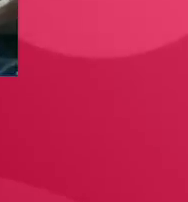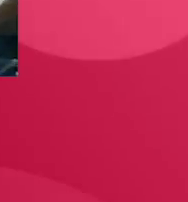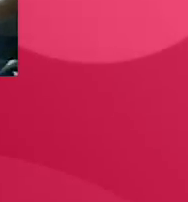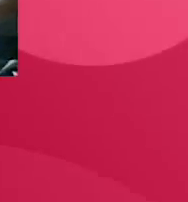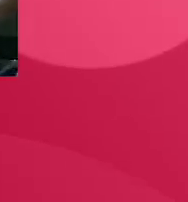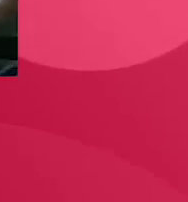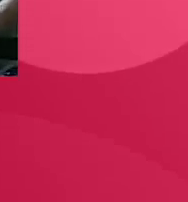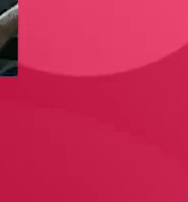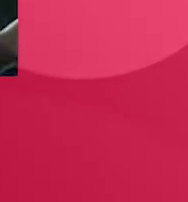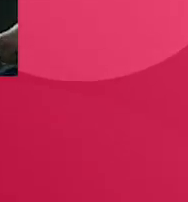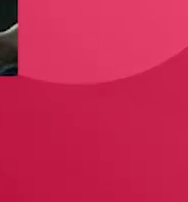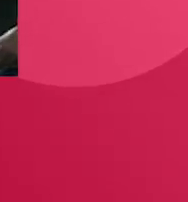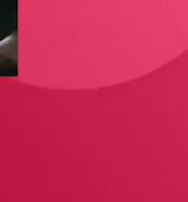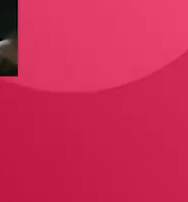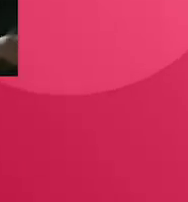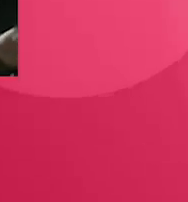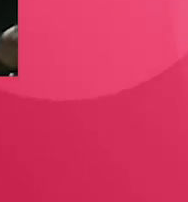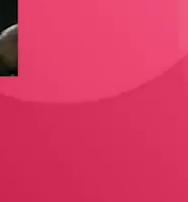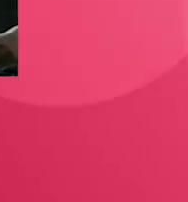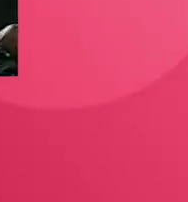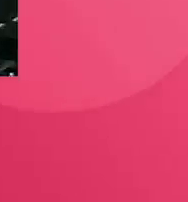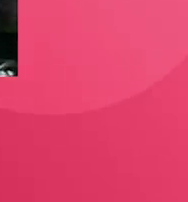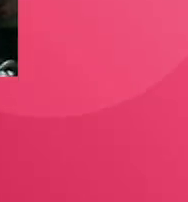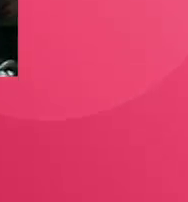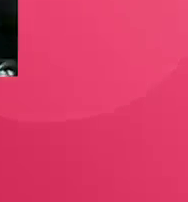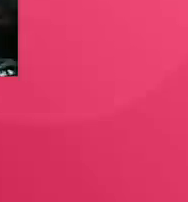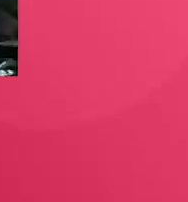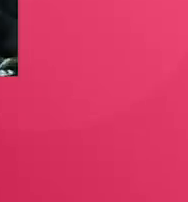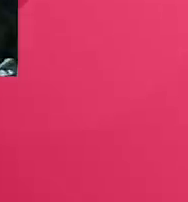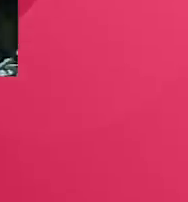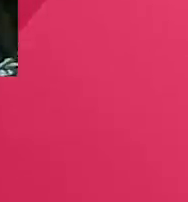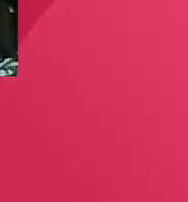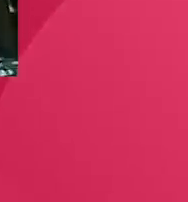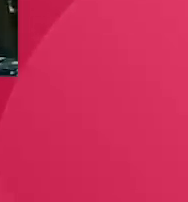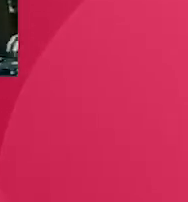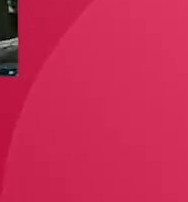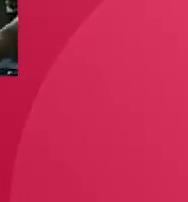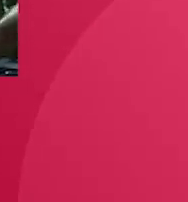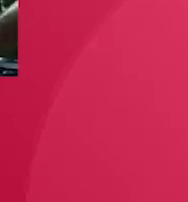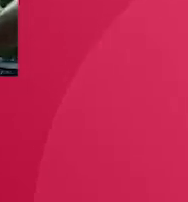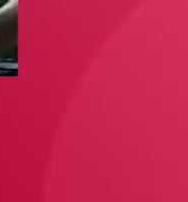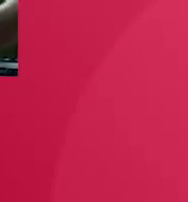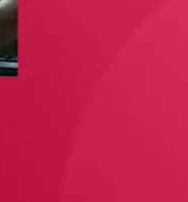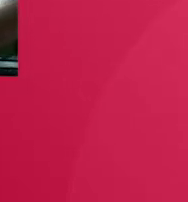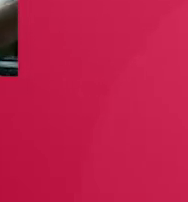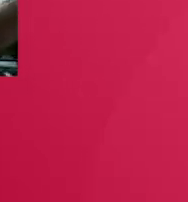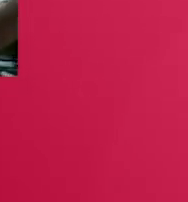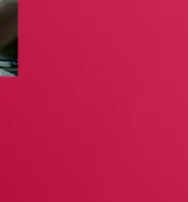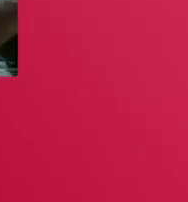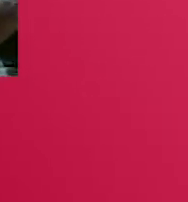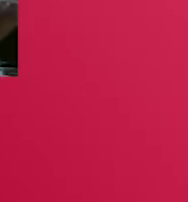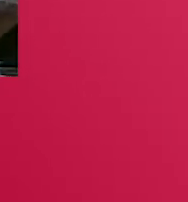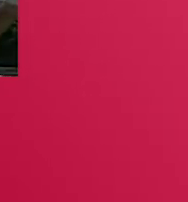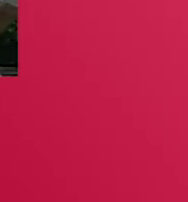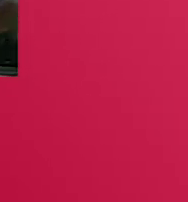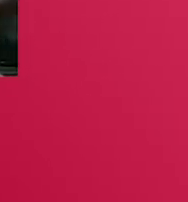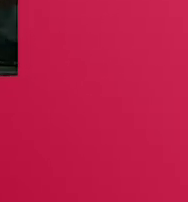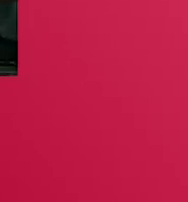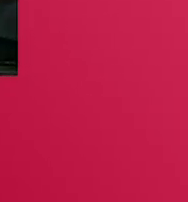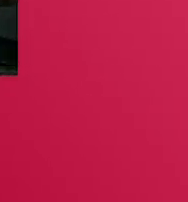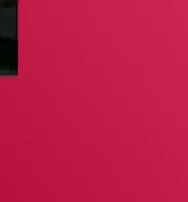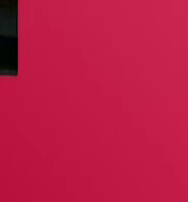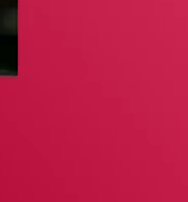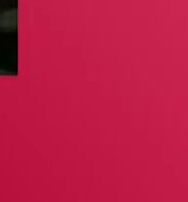A veces yo me pregunto, ¿qué hacemos con esta gente? Le hablamos el mismo idioma y somos